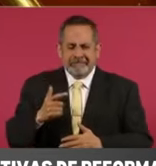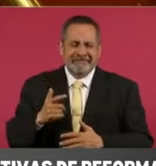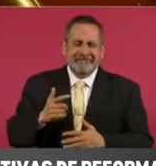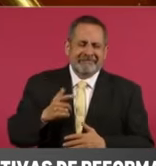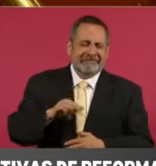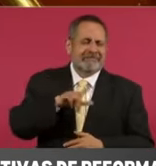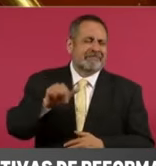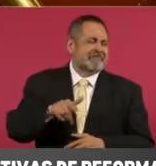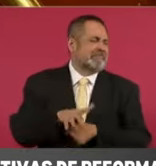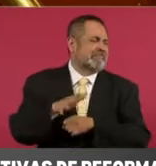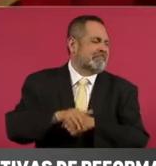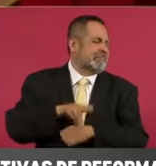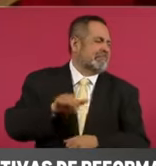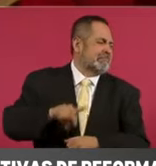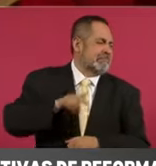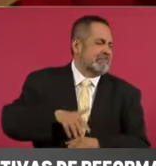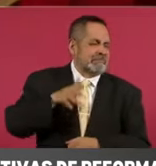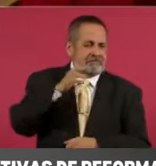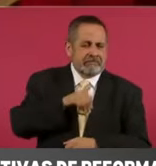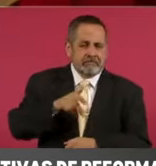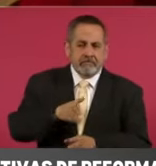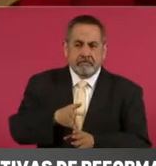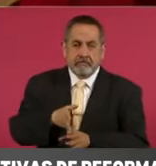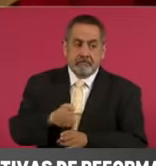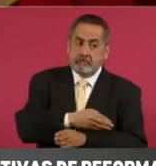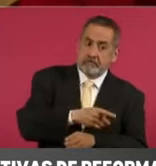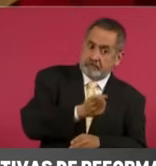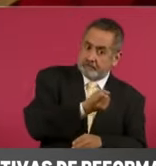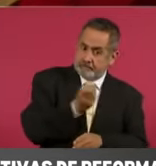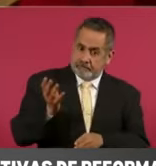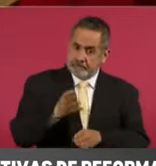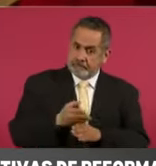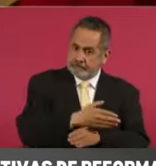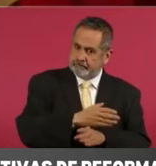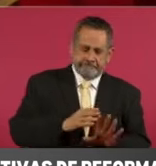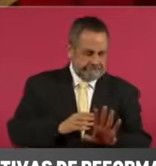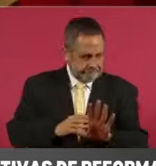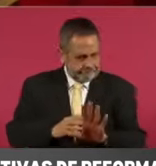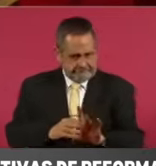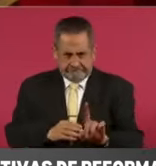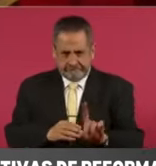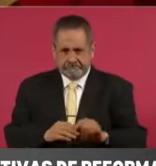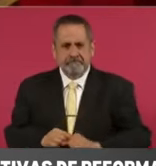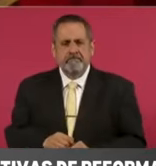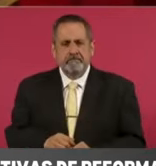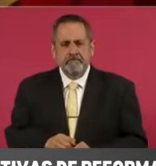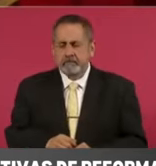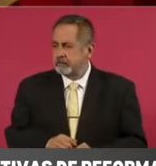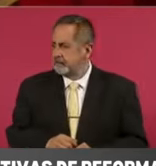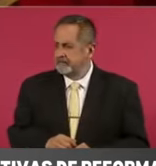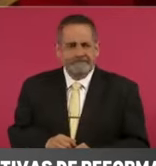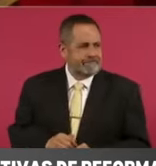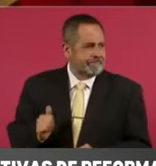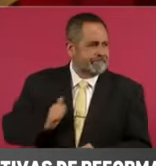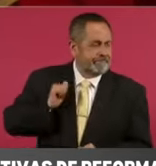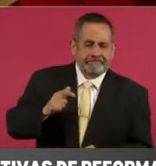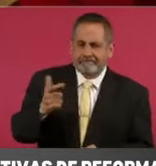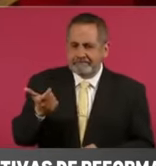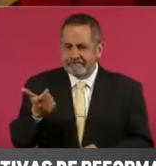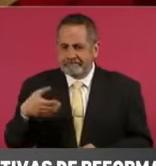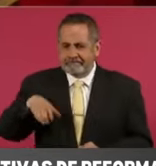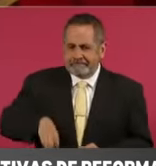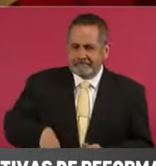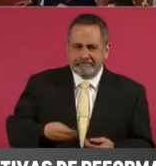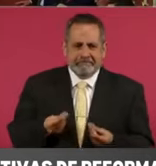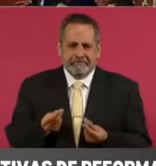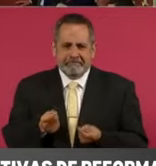desidia o desviaciones, y valiéndose del dinero o la